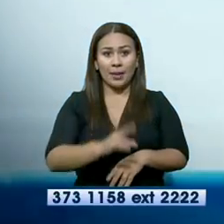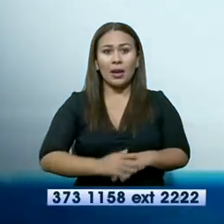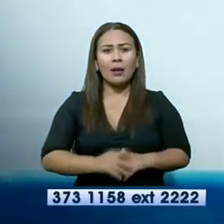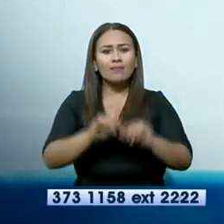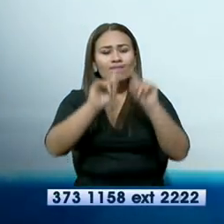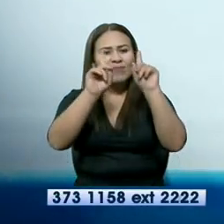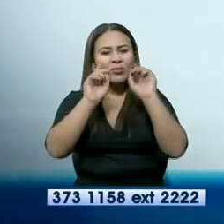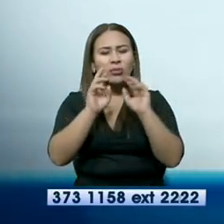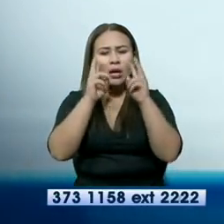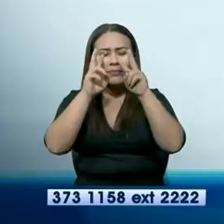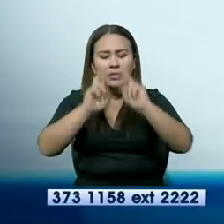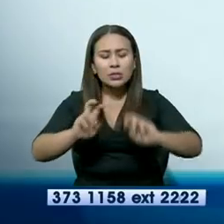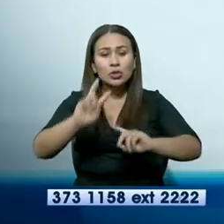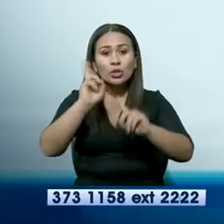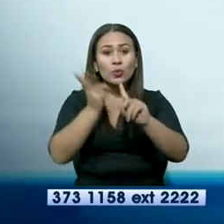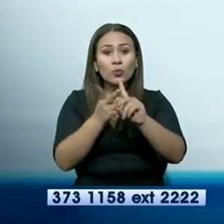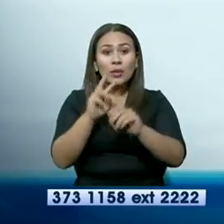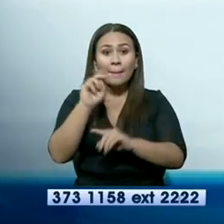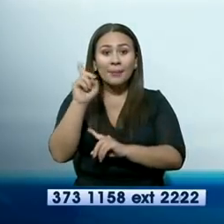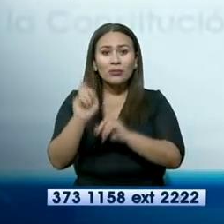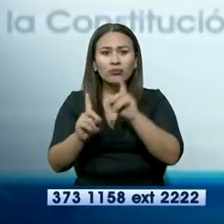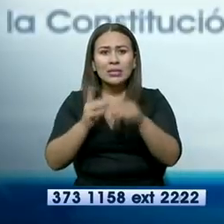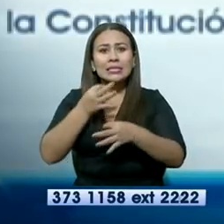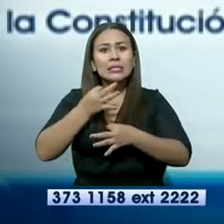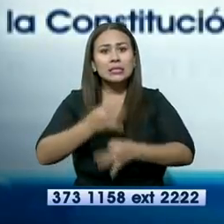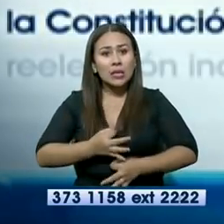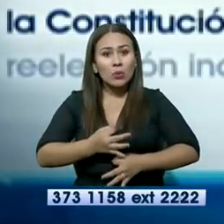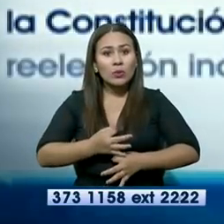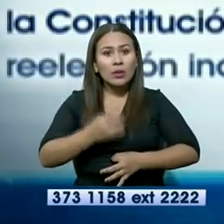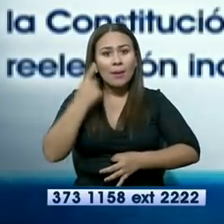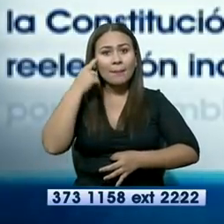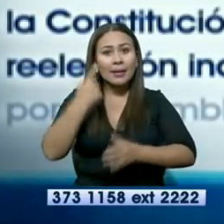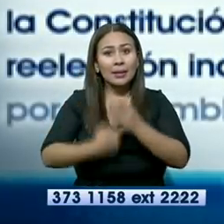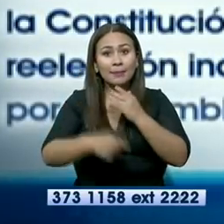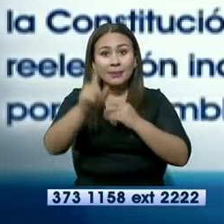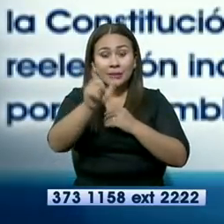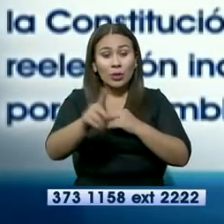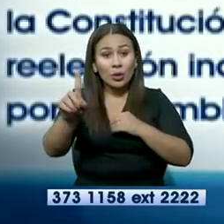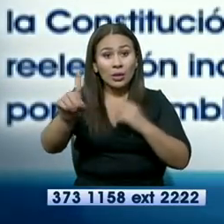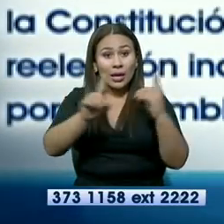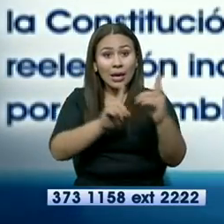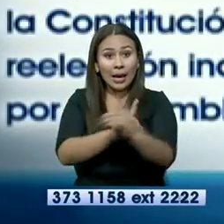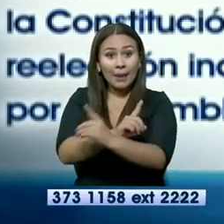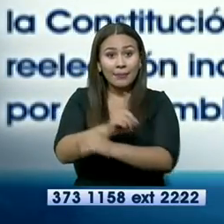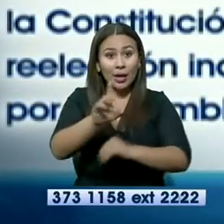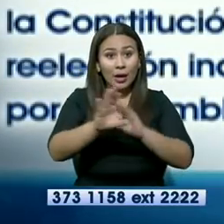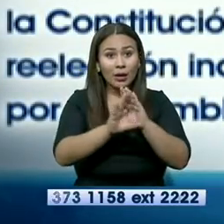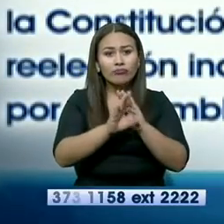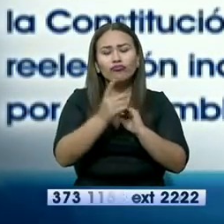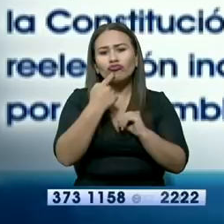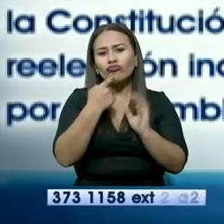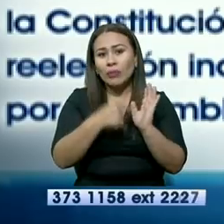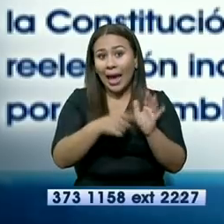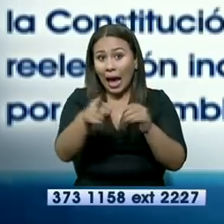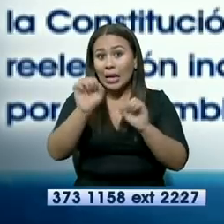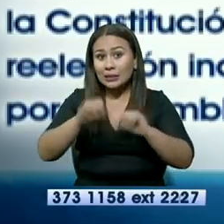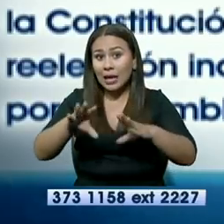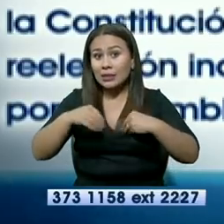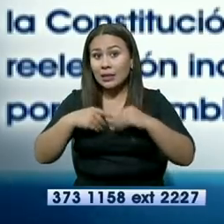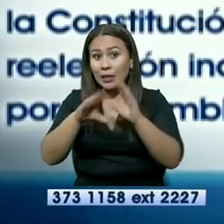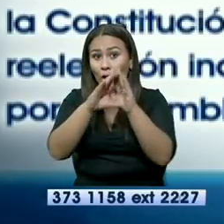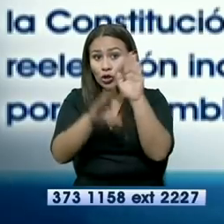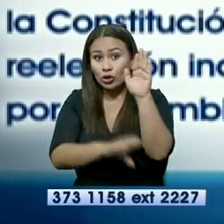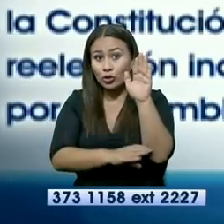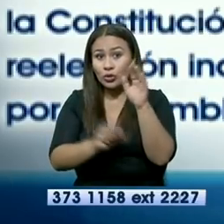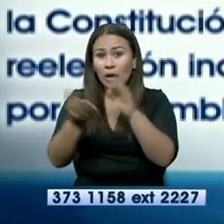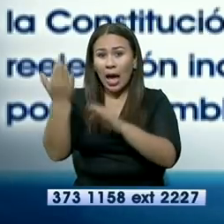2 que señala, para garantizar el principio de alternabilidad, ¿está usted de acuerdo con enmendar la Constitución de la República del